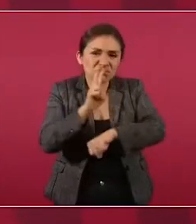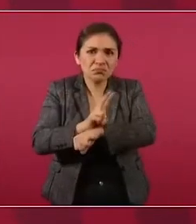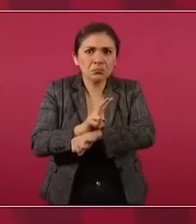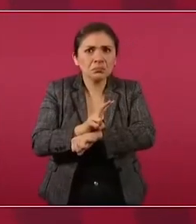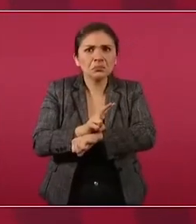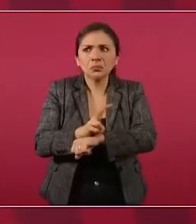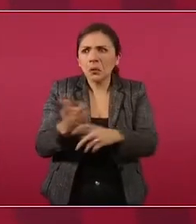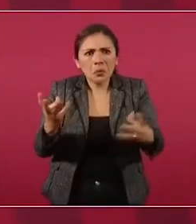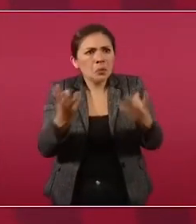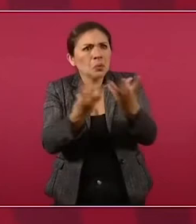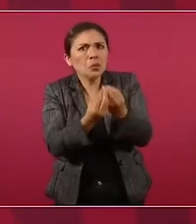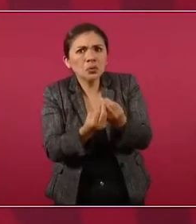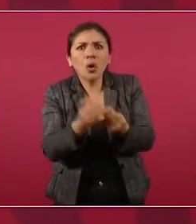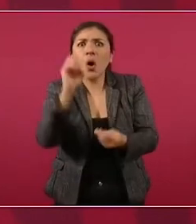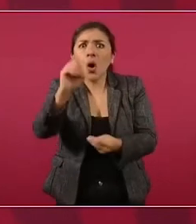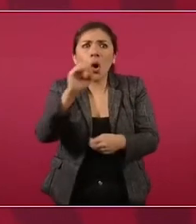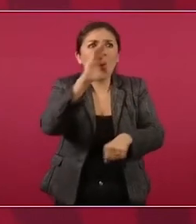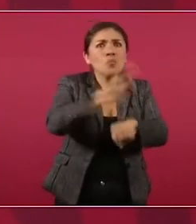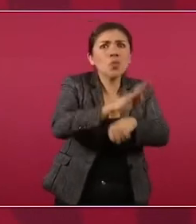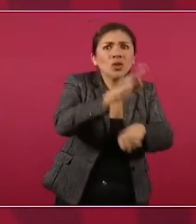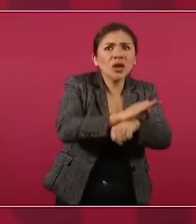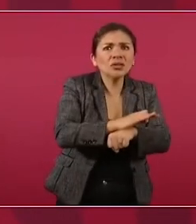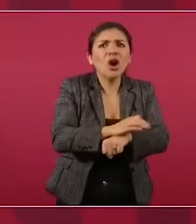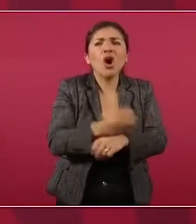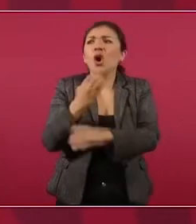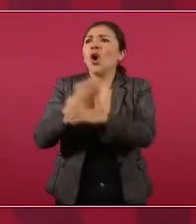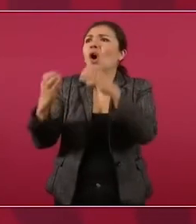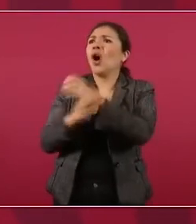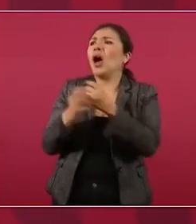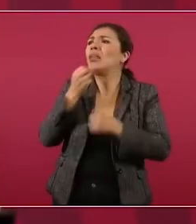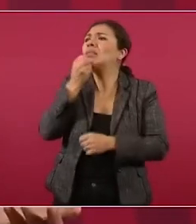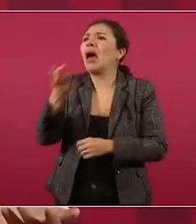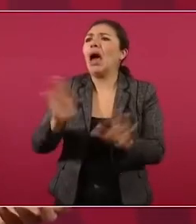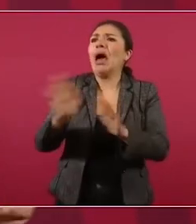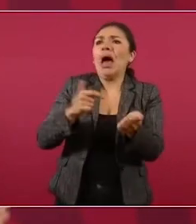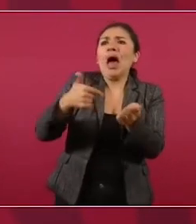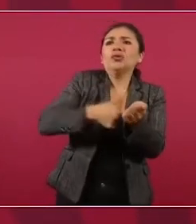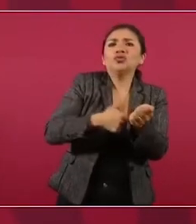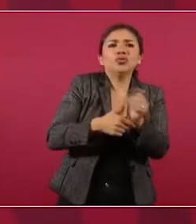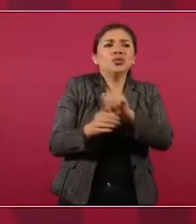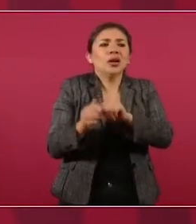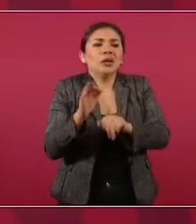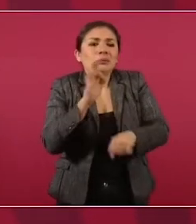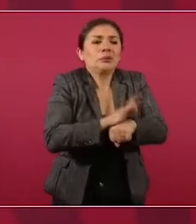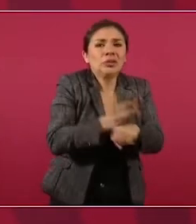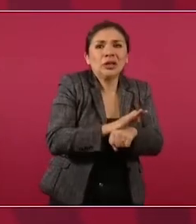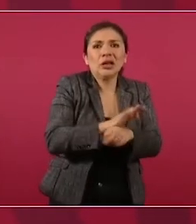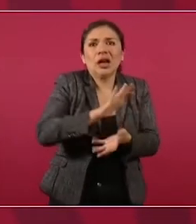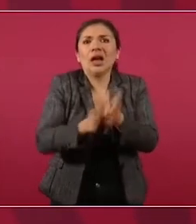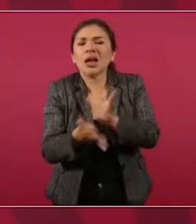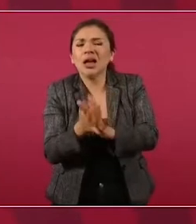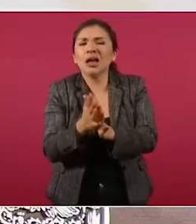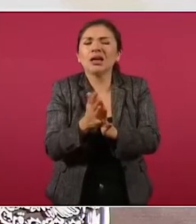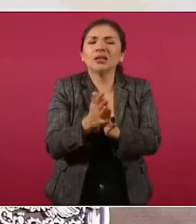O el que haya protección, el que se oculten las cosas, el que se quiera proteger a delincuentes.